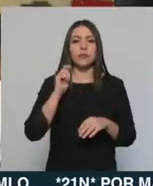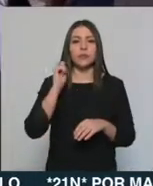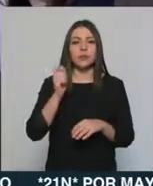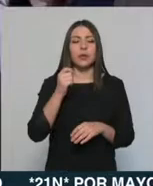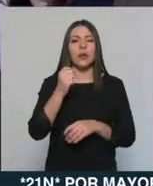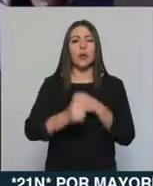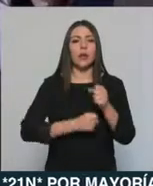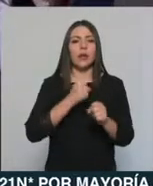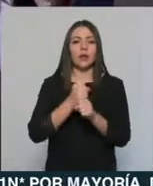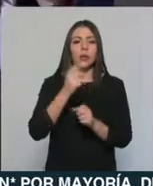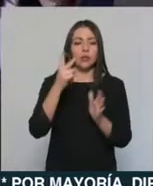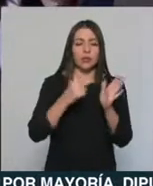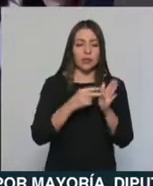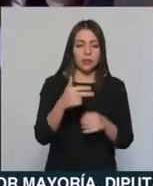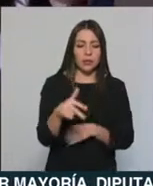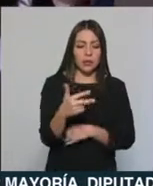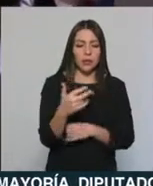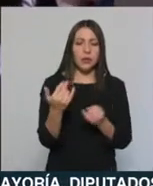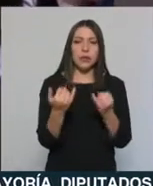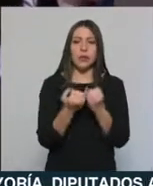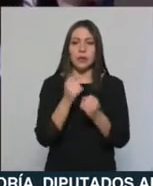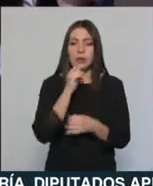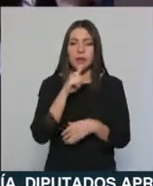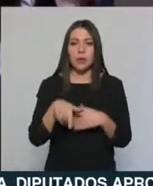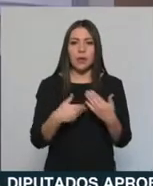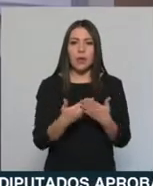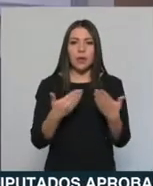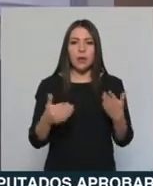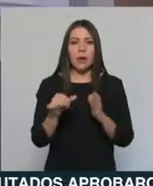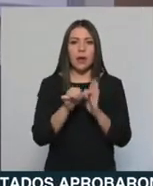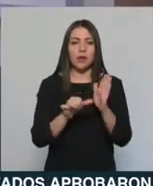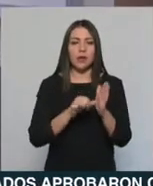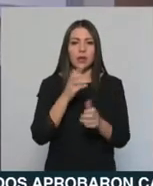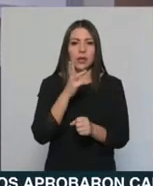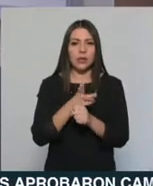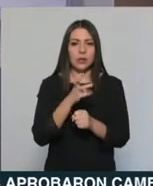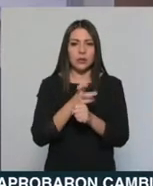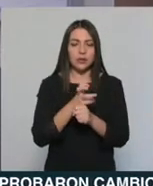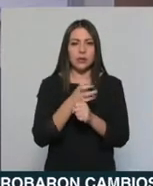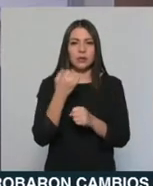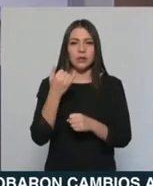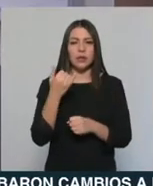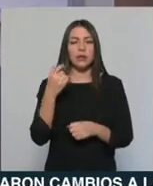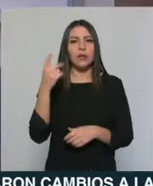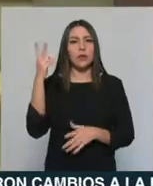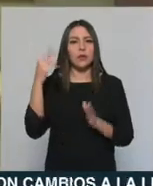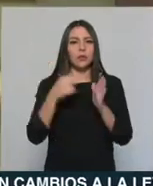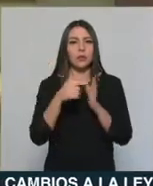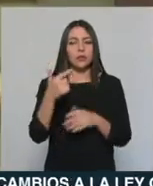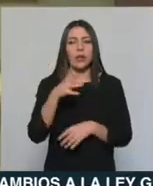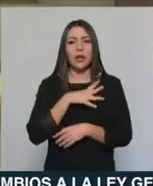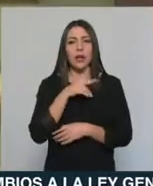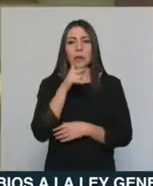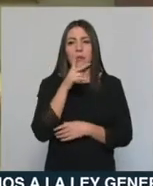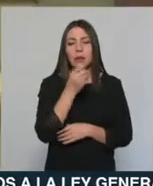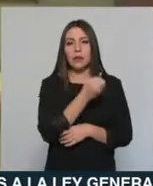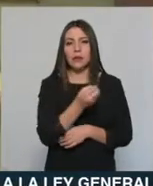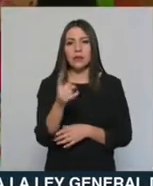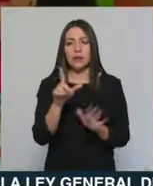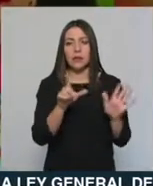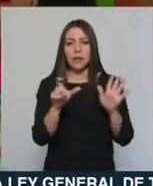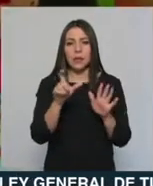en 2013 como ahora, en el artículo 3, que hasta 2012 tenía 700 palabras,